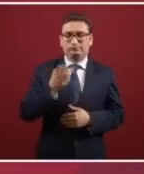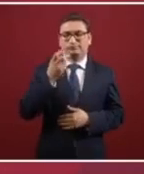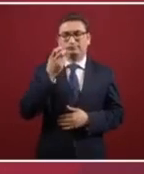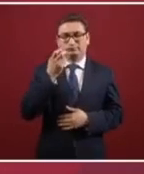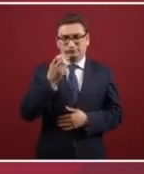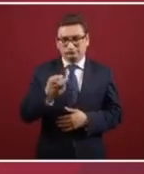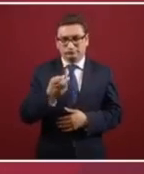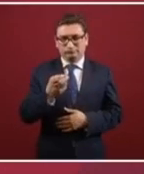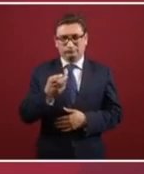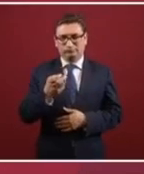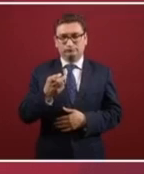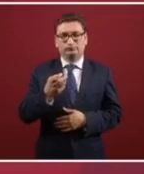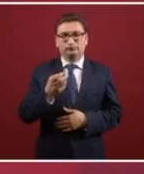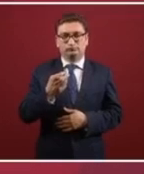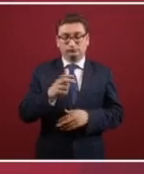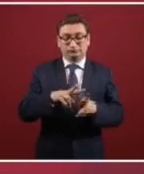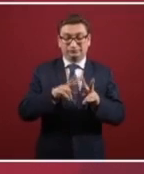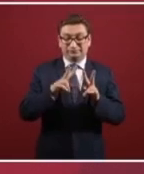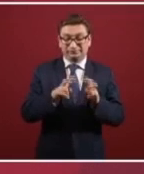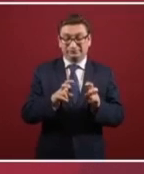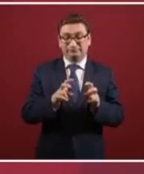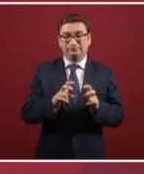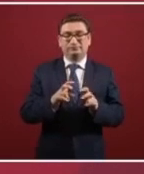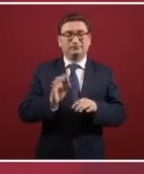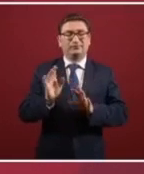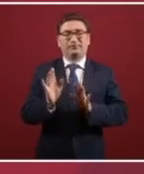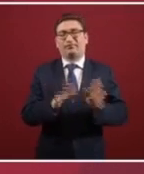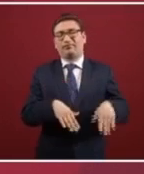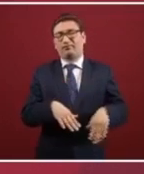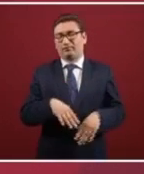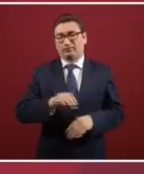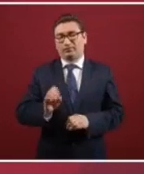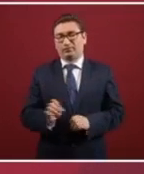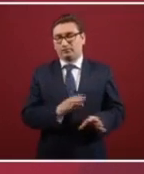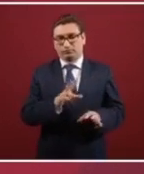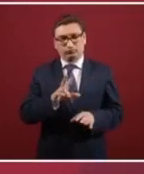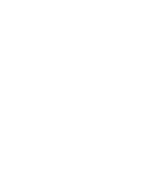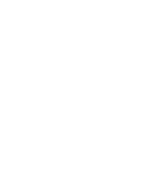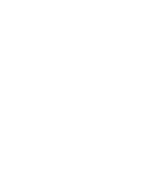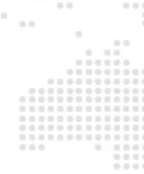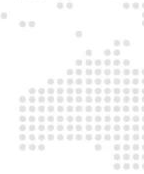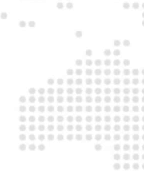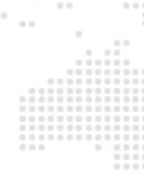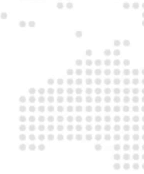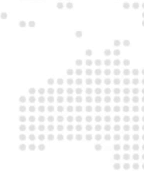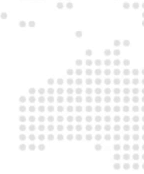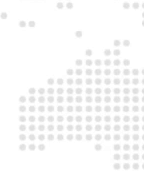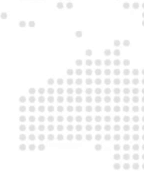cualquier asunto. Con información de Susana Cerezo, Notimex.